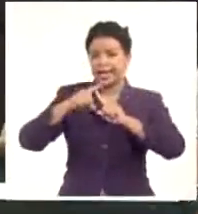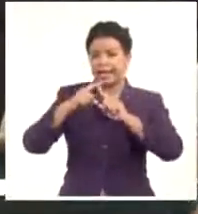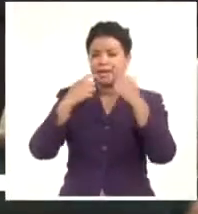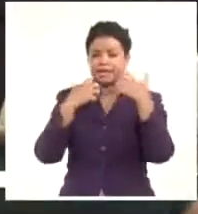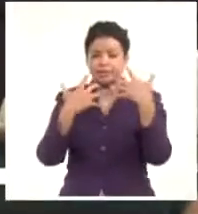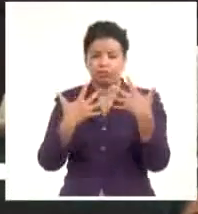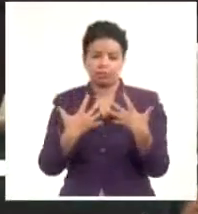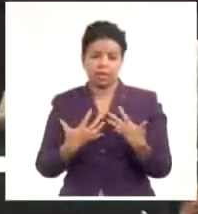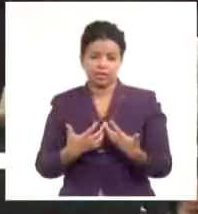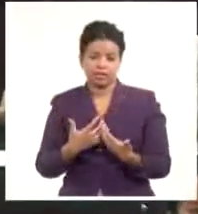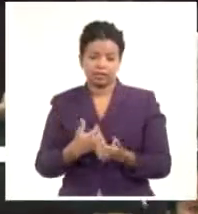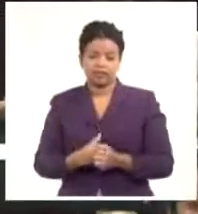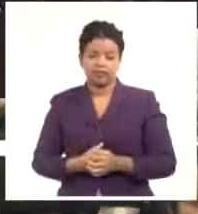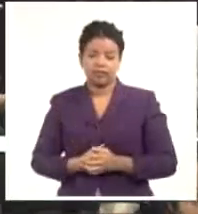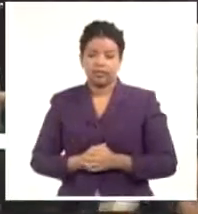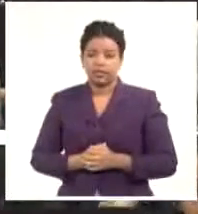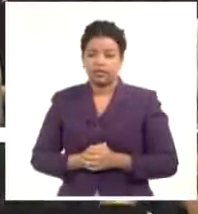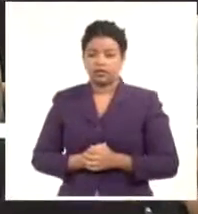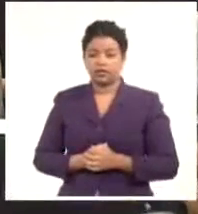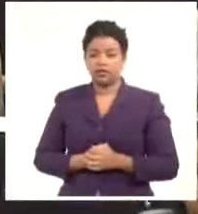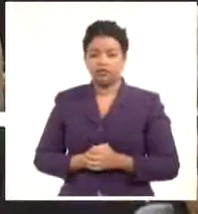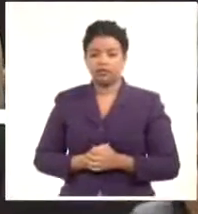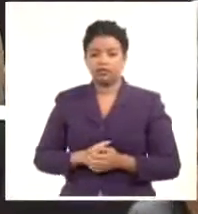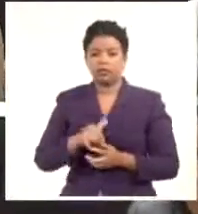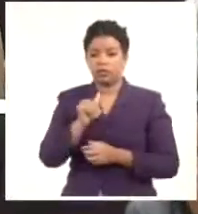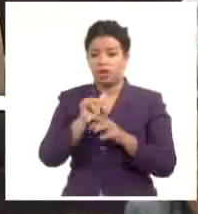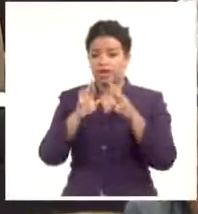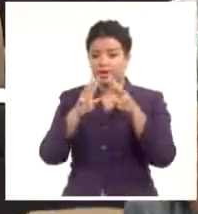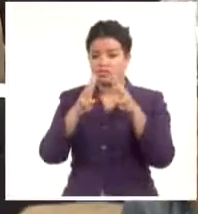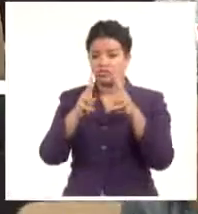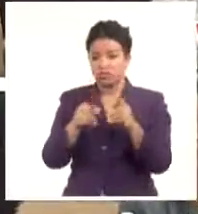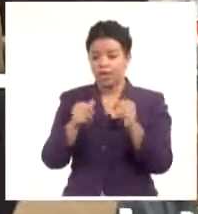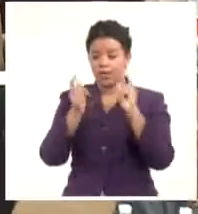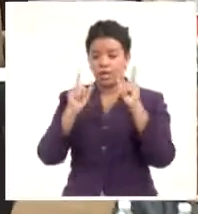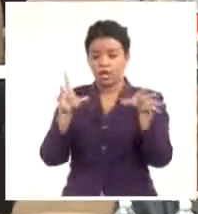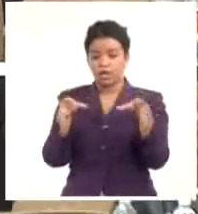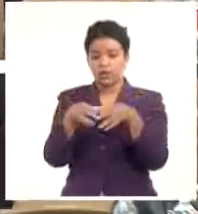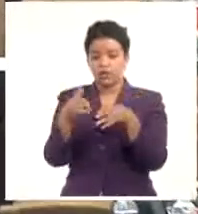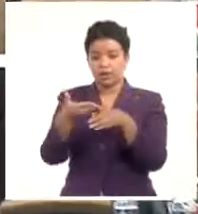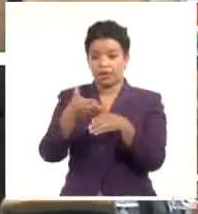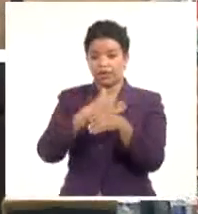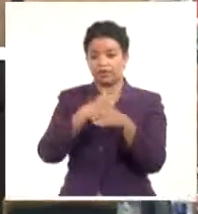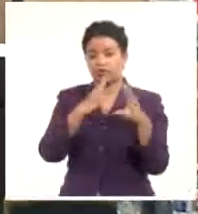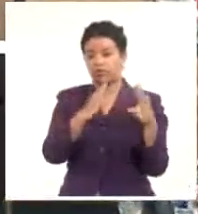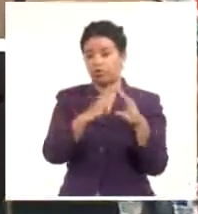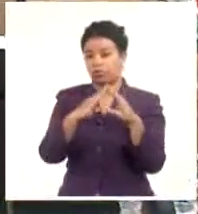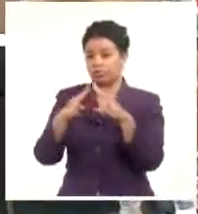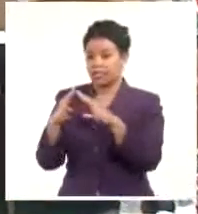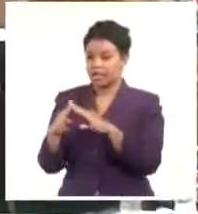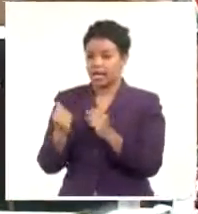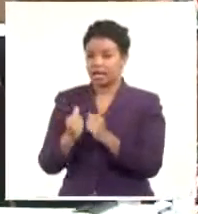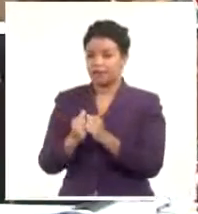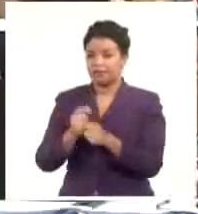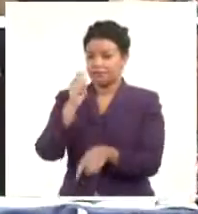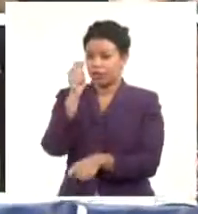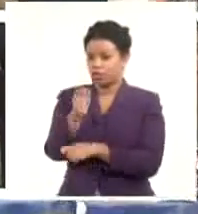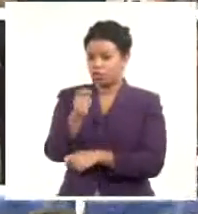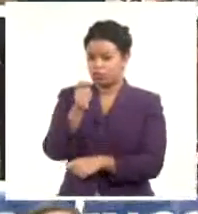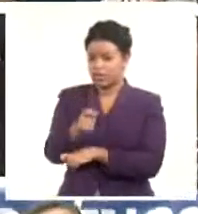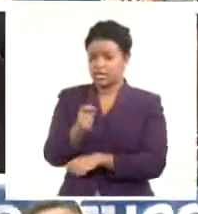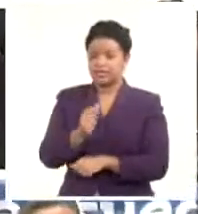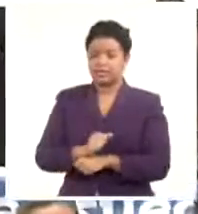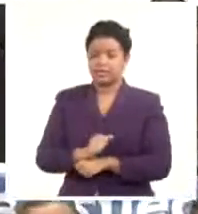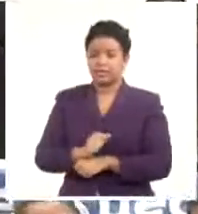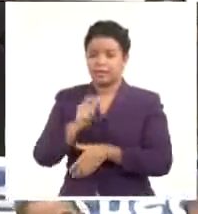social, en particular los resultados en los encuentros efectuados en las comunidades, la docencia, el Plan